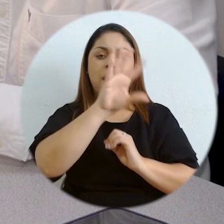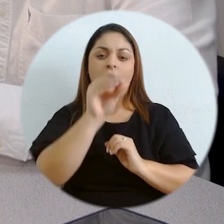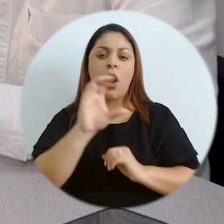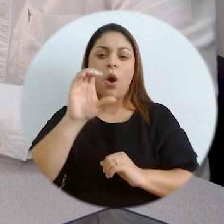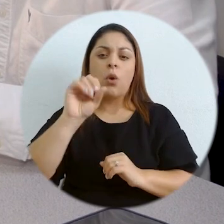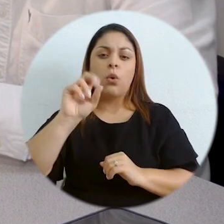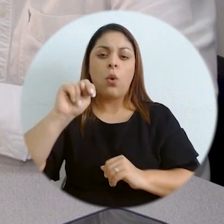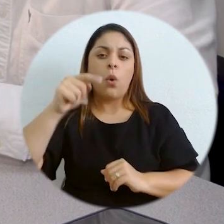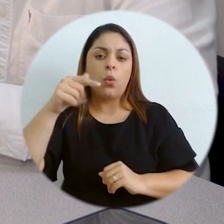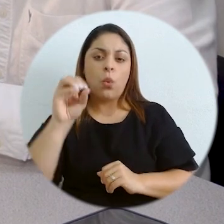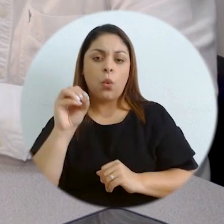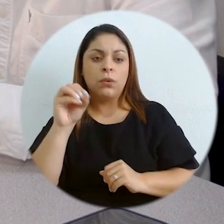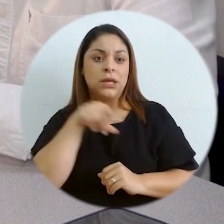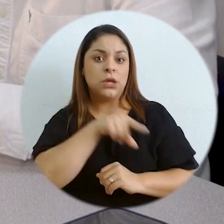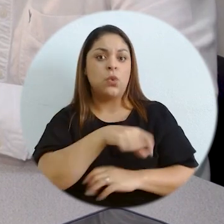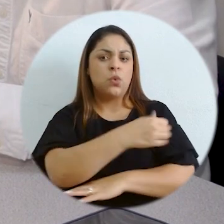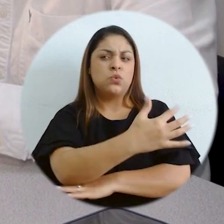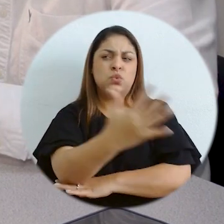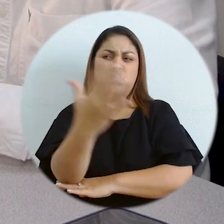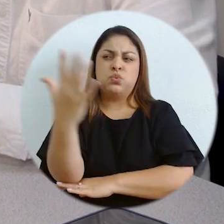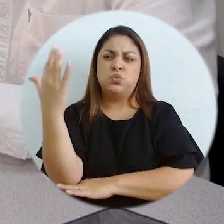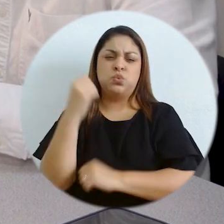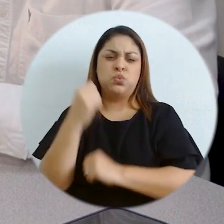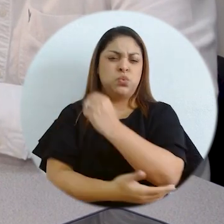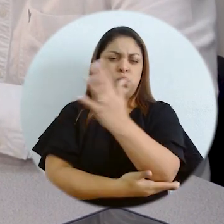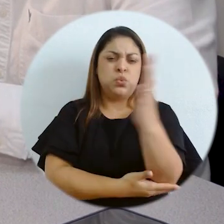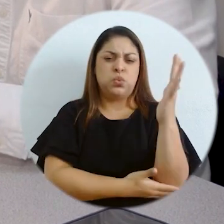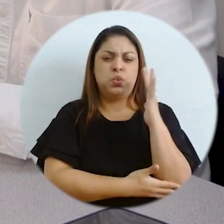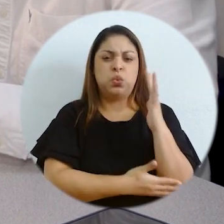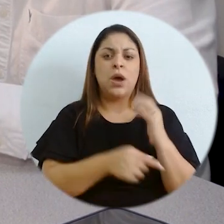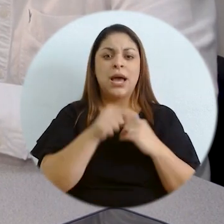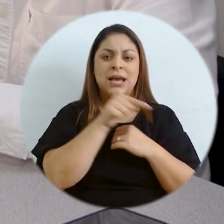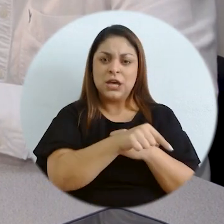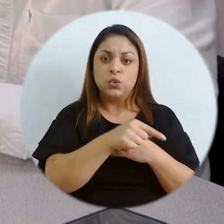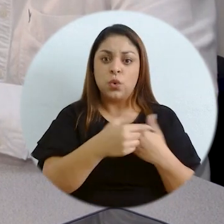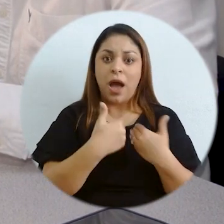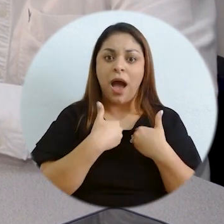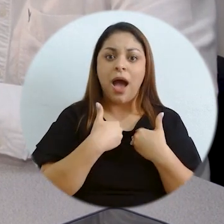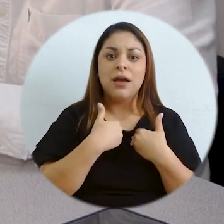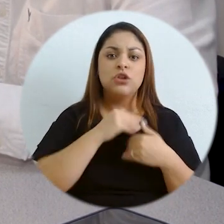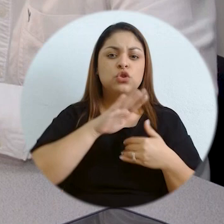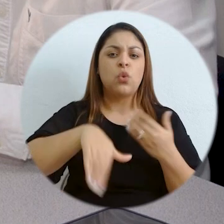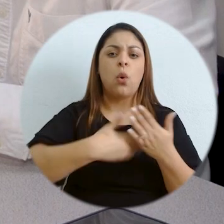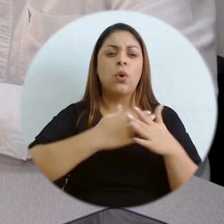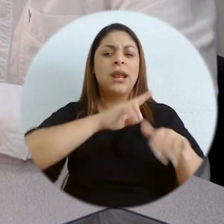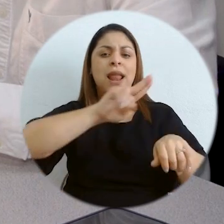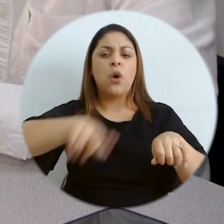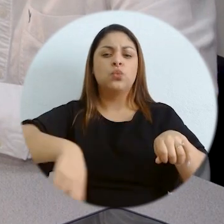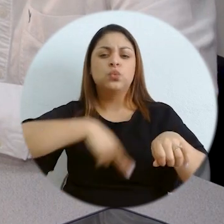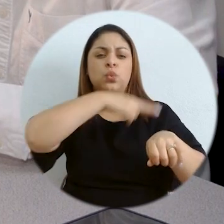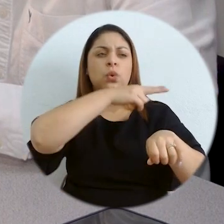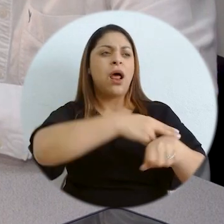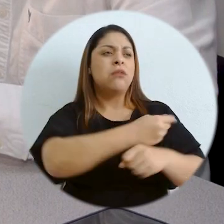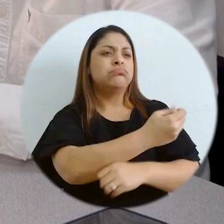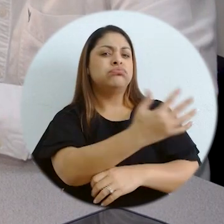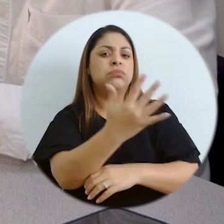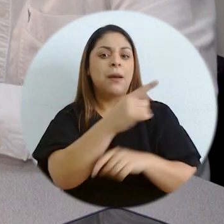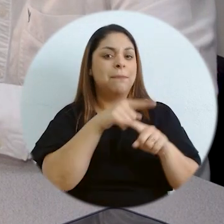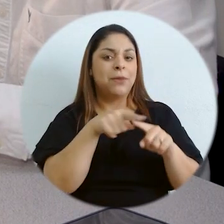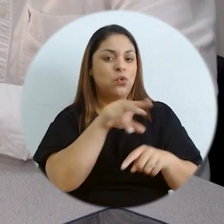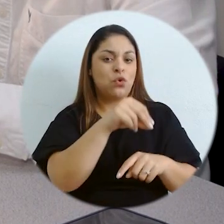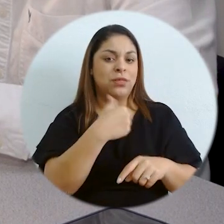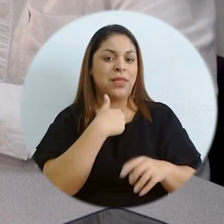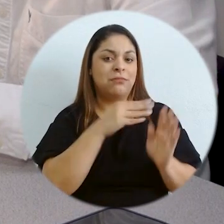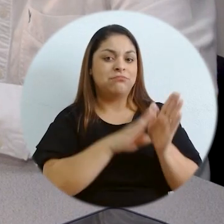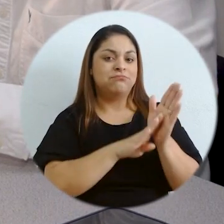países muy poco desarrollados. ¿Por qué? ¿Qué explica esta diferencia? ¿Qué explica que alguien que lo tiene todo para triunfar no